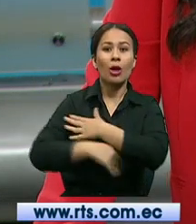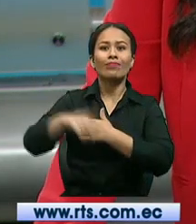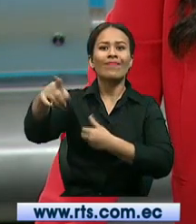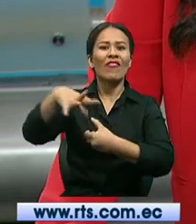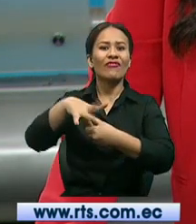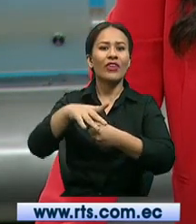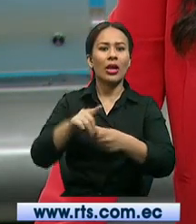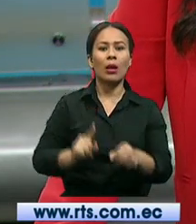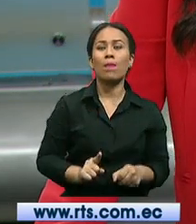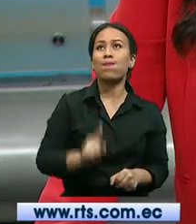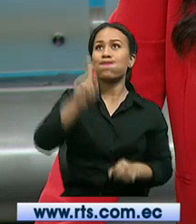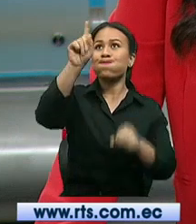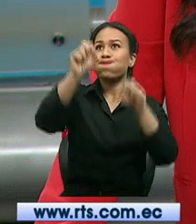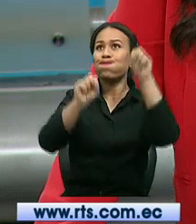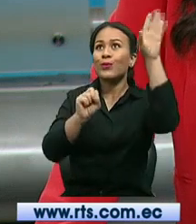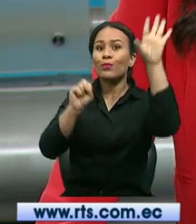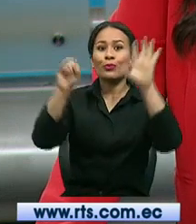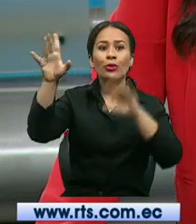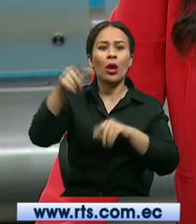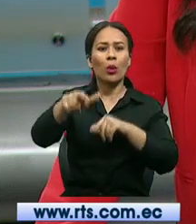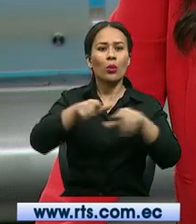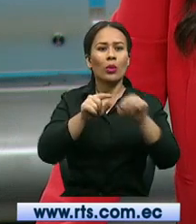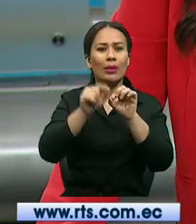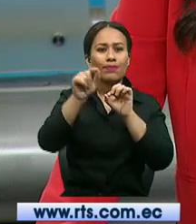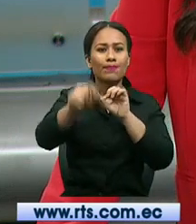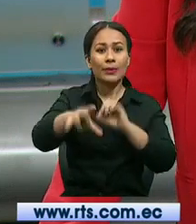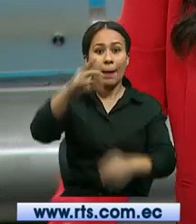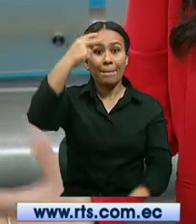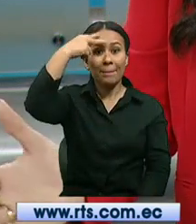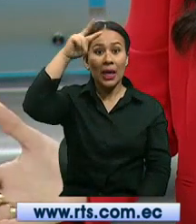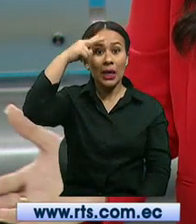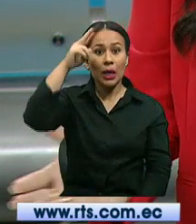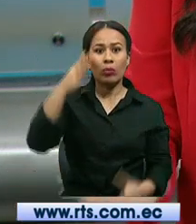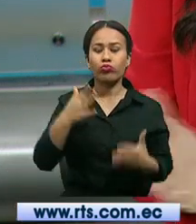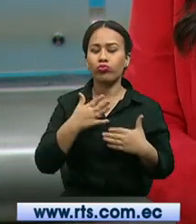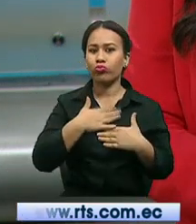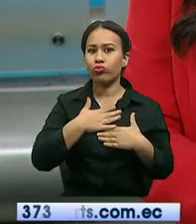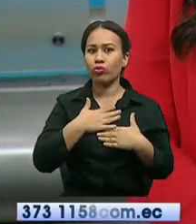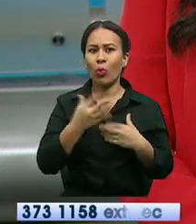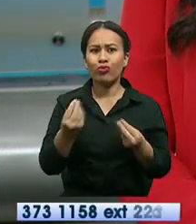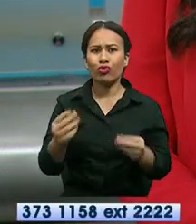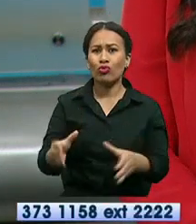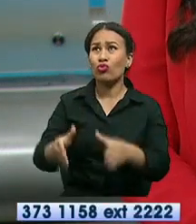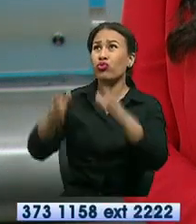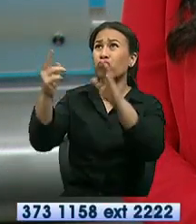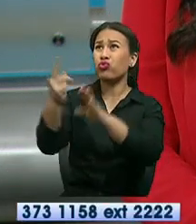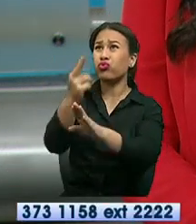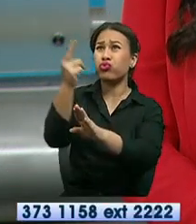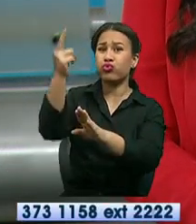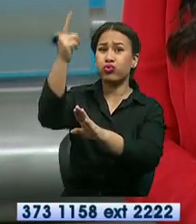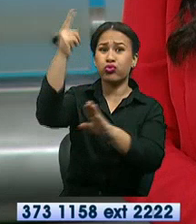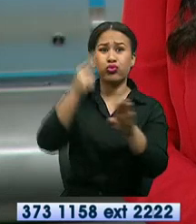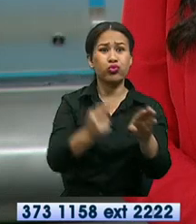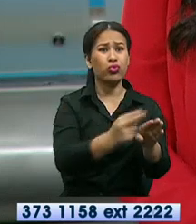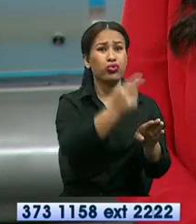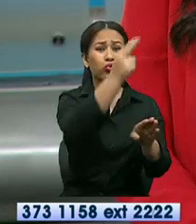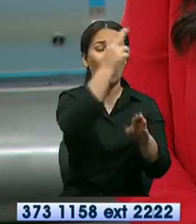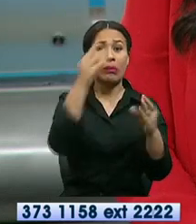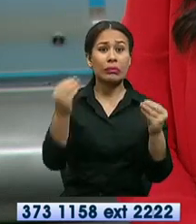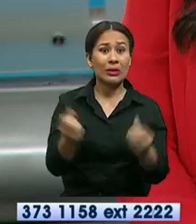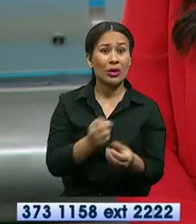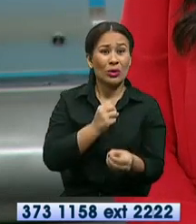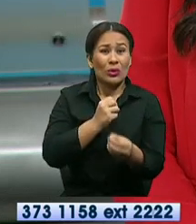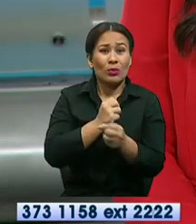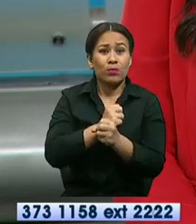pirotécnicos en la localidad de Tultepec, en México. Las grandes columnas de humo pudieron ser vistas a varios kilómetros